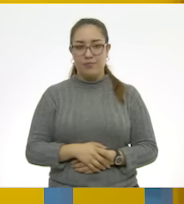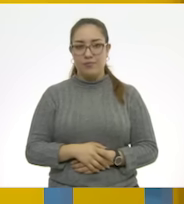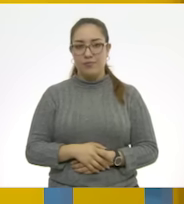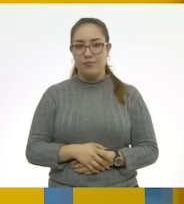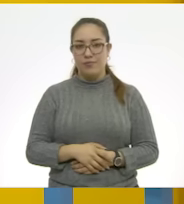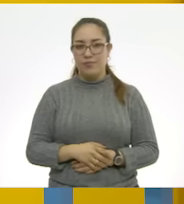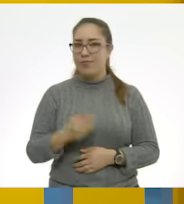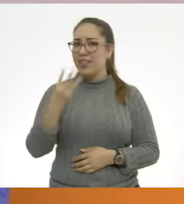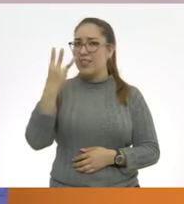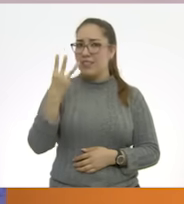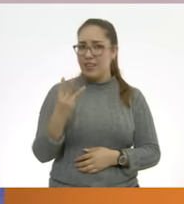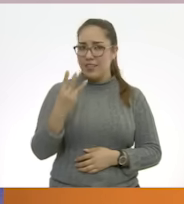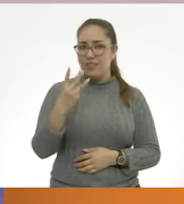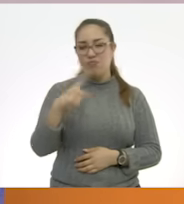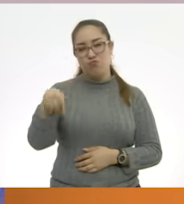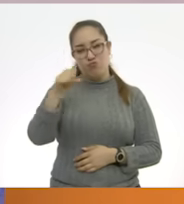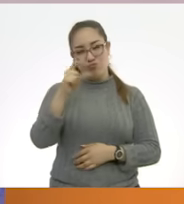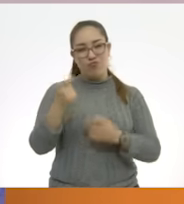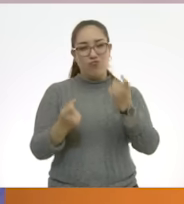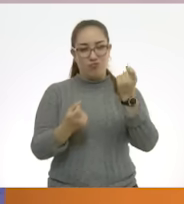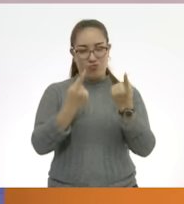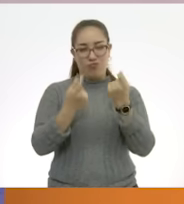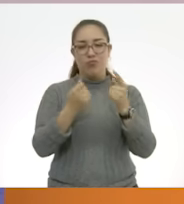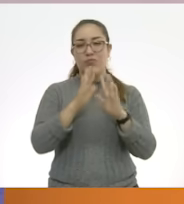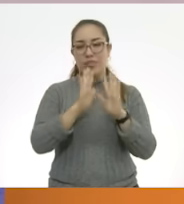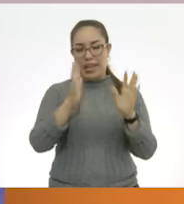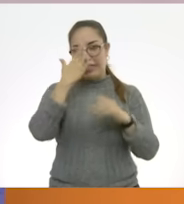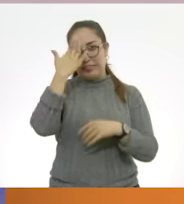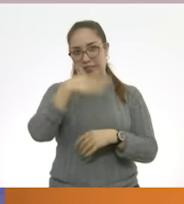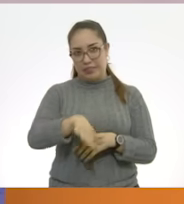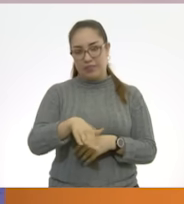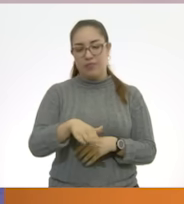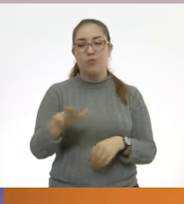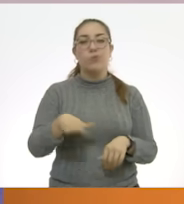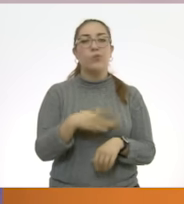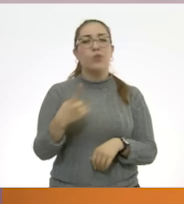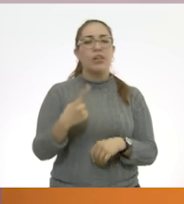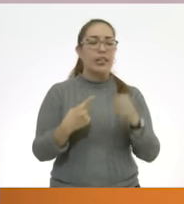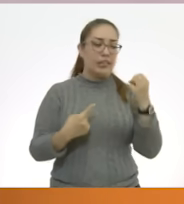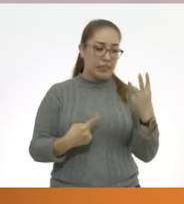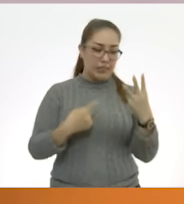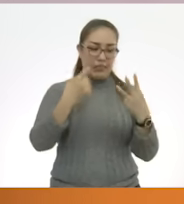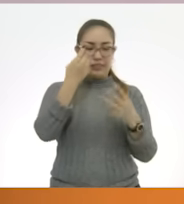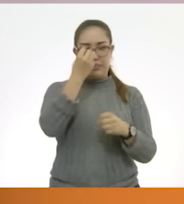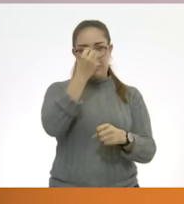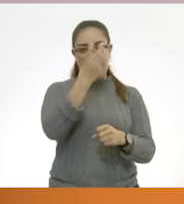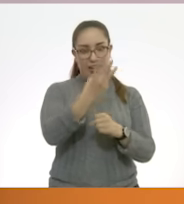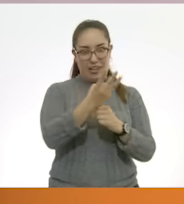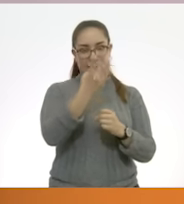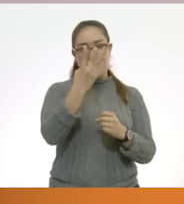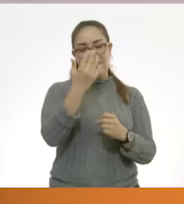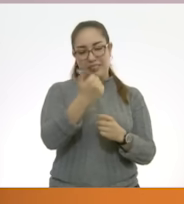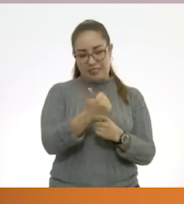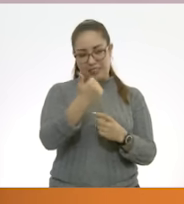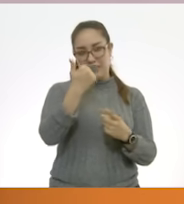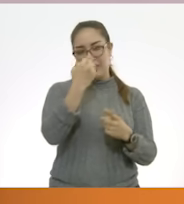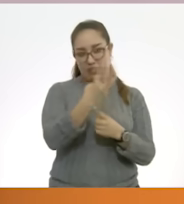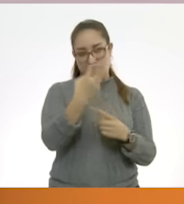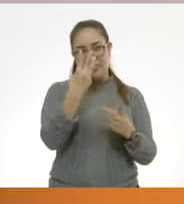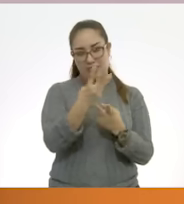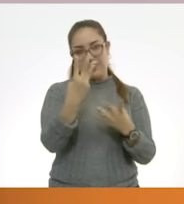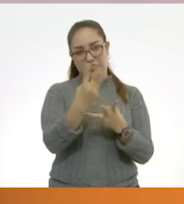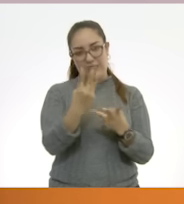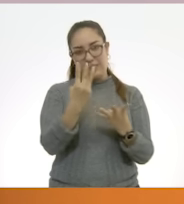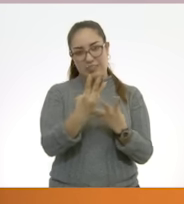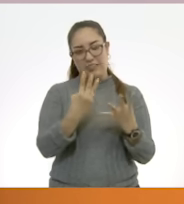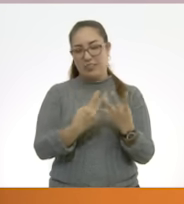La del 3 muchos ya se lo saben porque es contar de 3 en 3, pero la del 6 tiende a complicarse bastante.